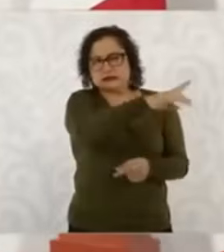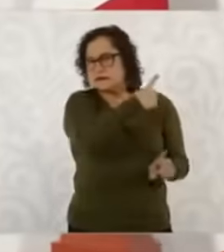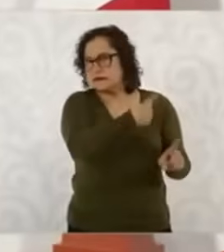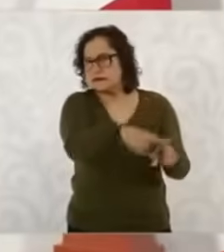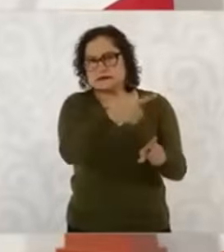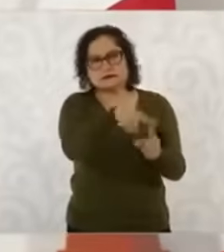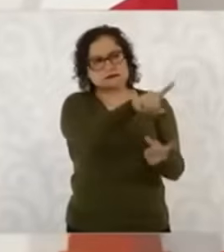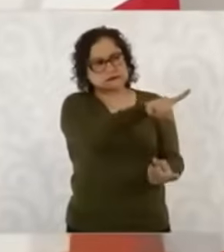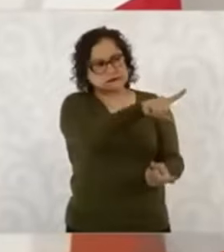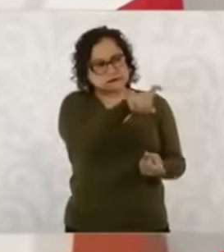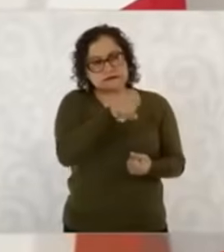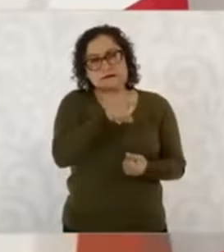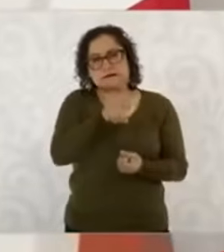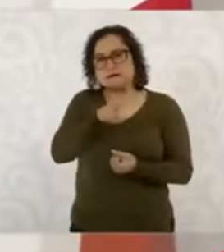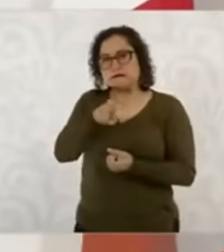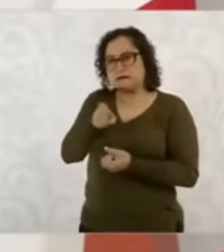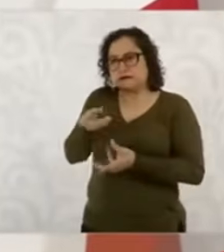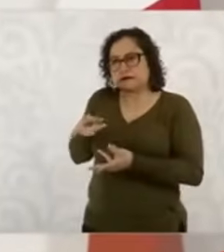los egresos,